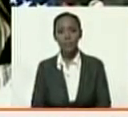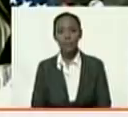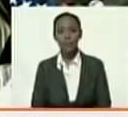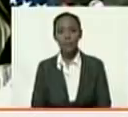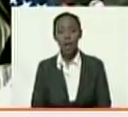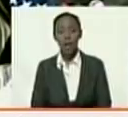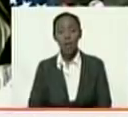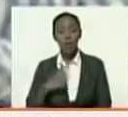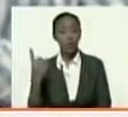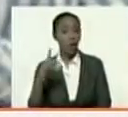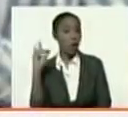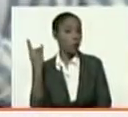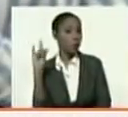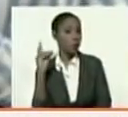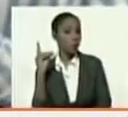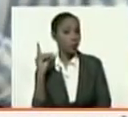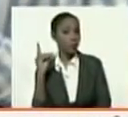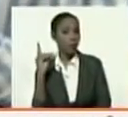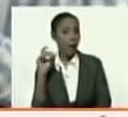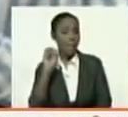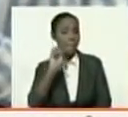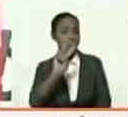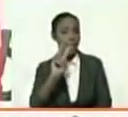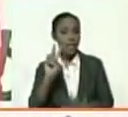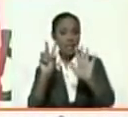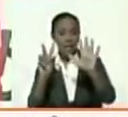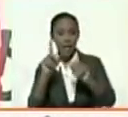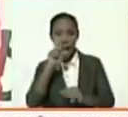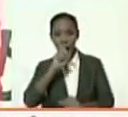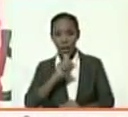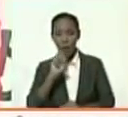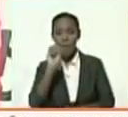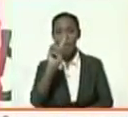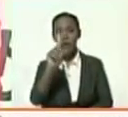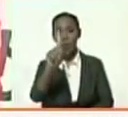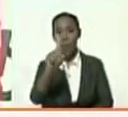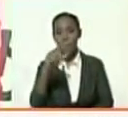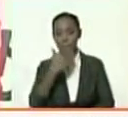esto de Bolivia, en 27 años 21 presidentes.